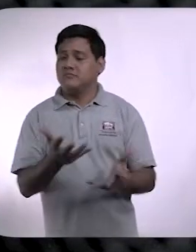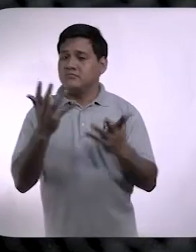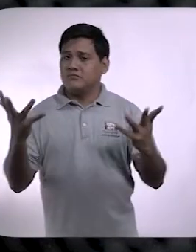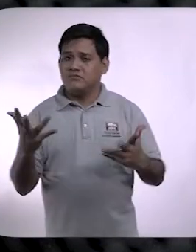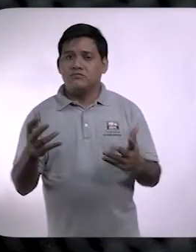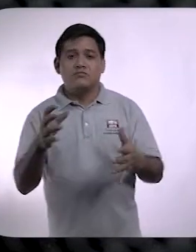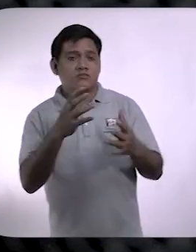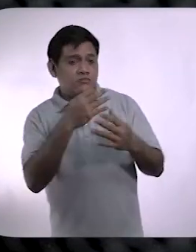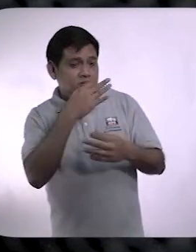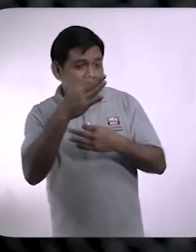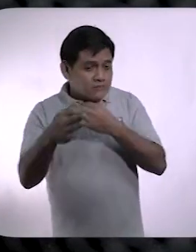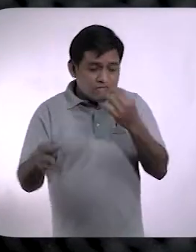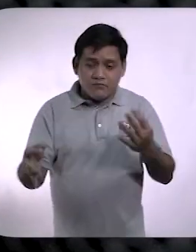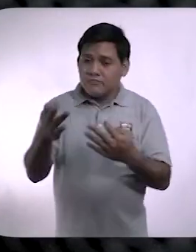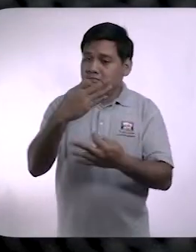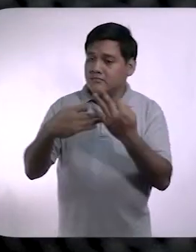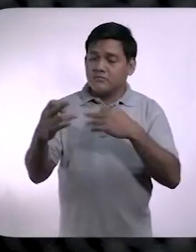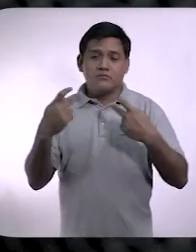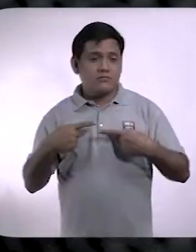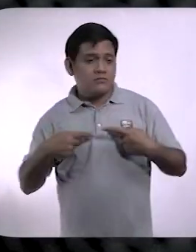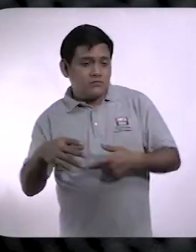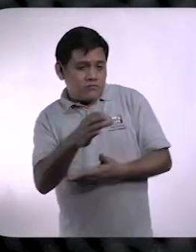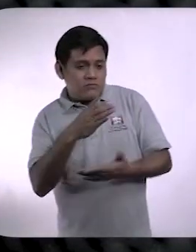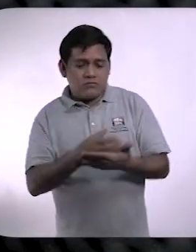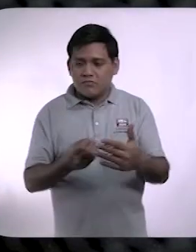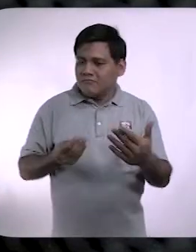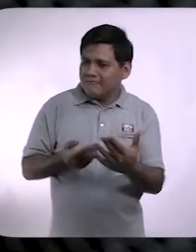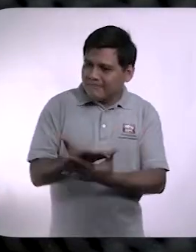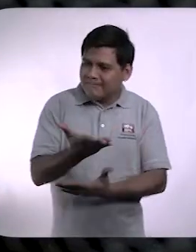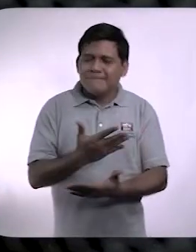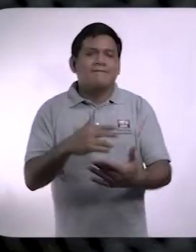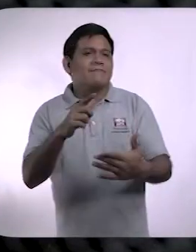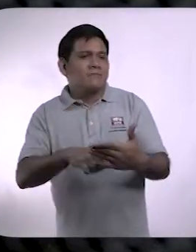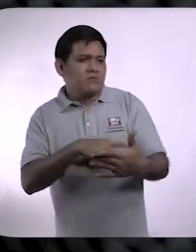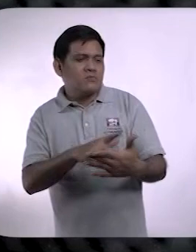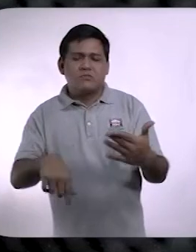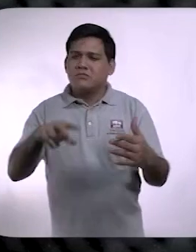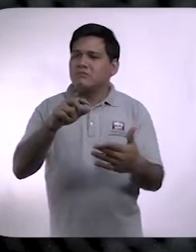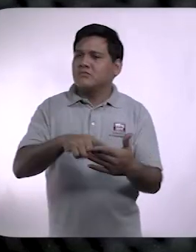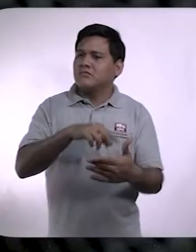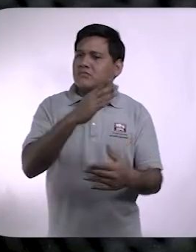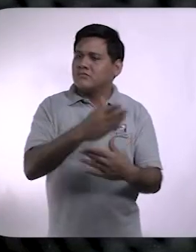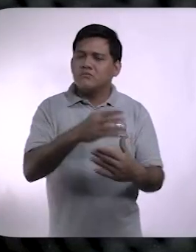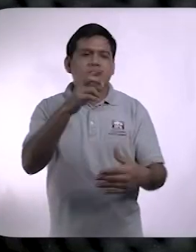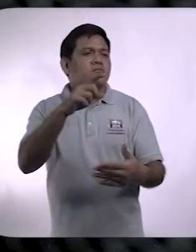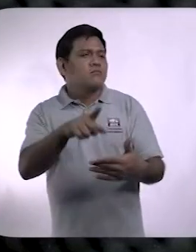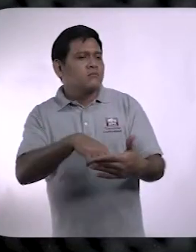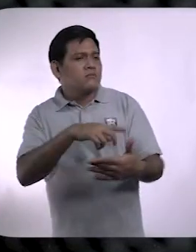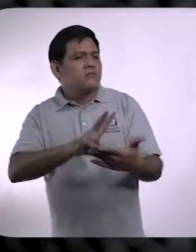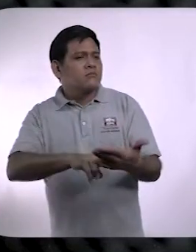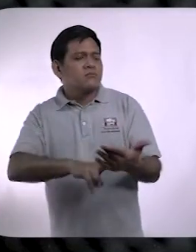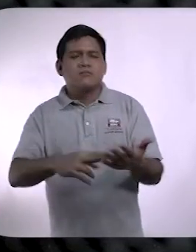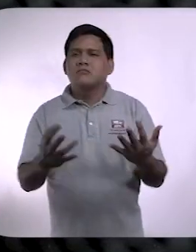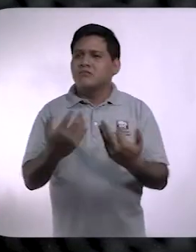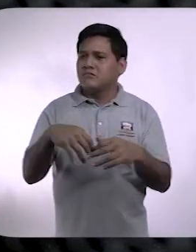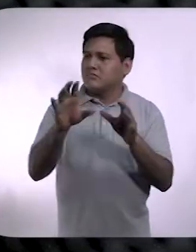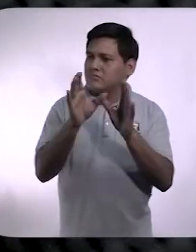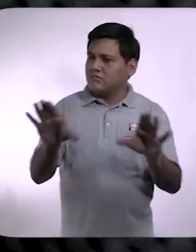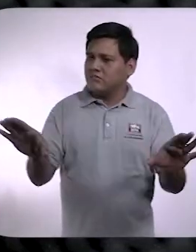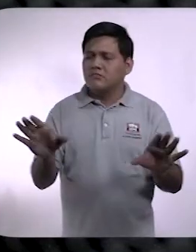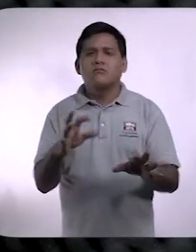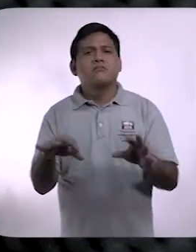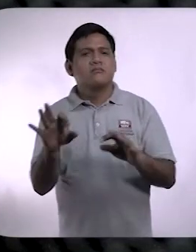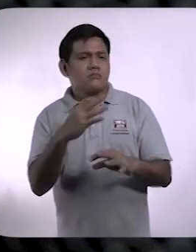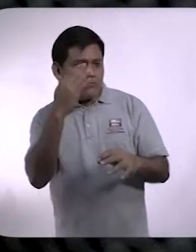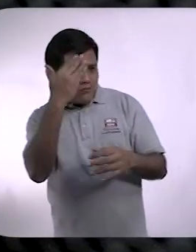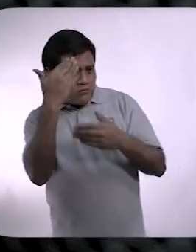la ciudadanía para que puedan salir a ejercer su voto. Ya tuvimos el tiempo de campañas con las candidaturas, ya nos dieron sus